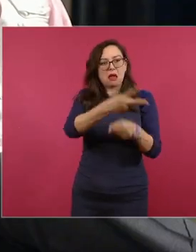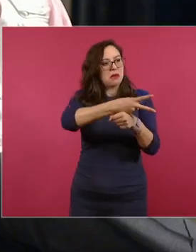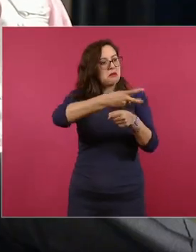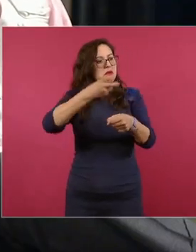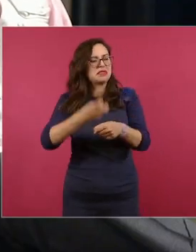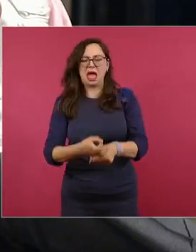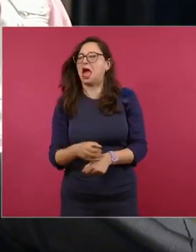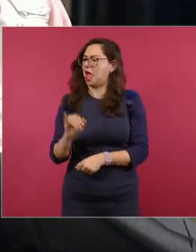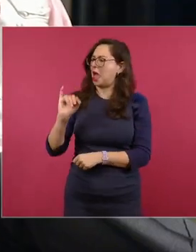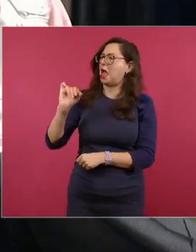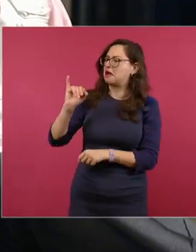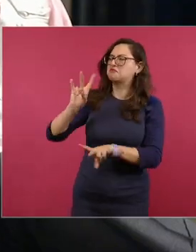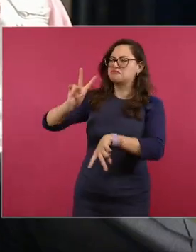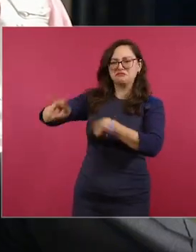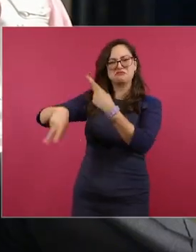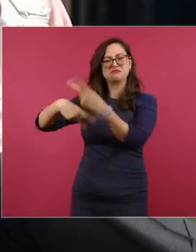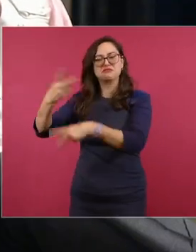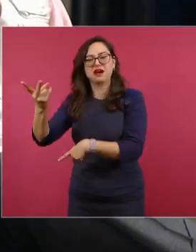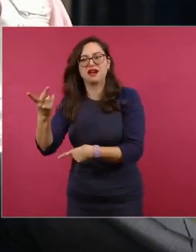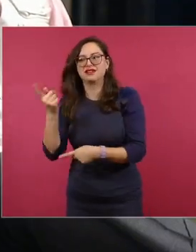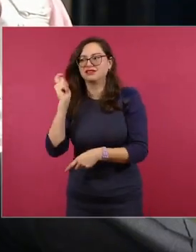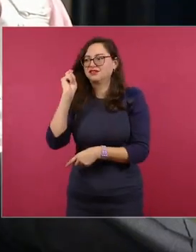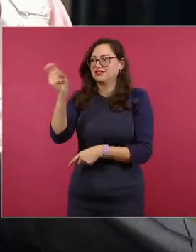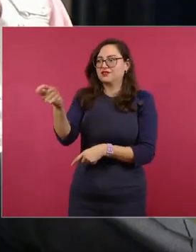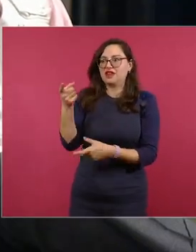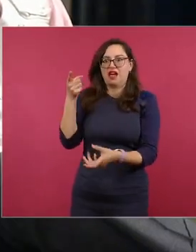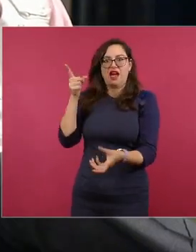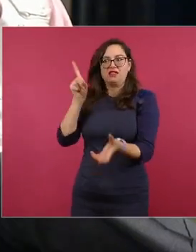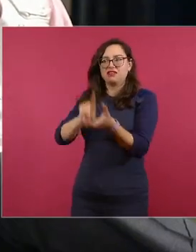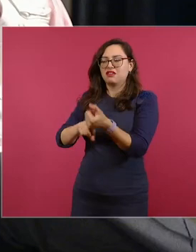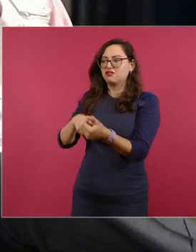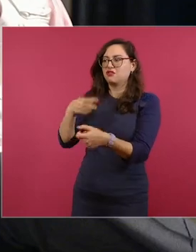opacidad y de actos poco claros, poco